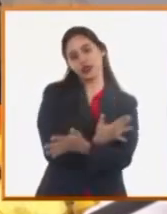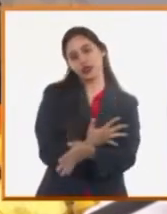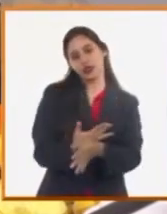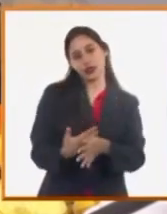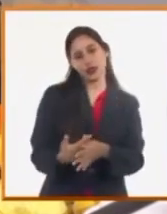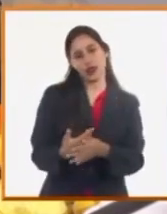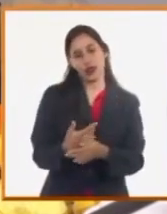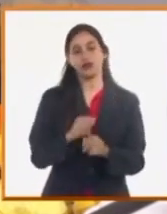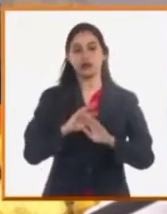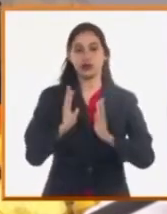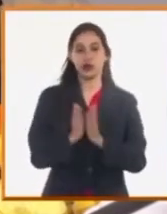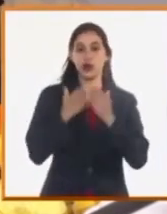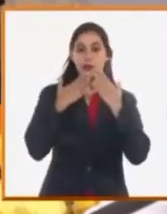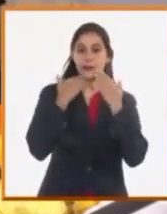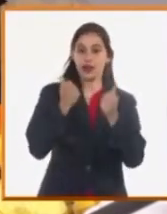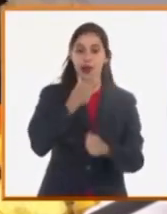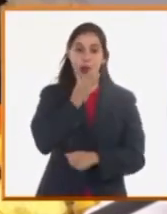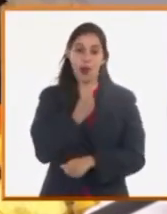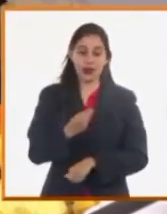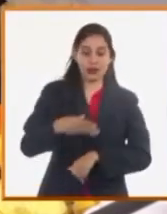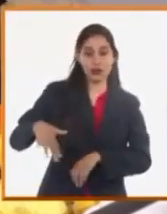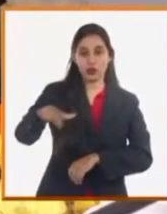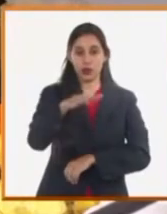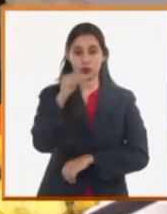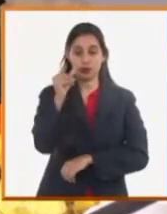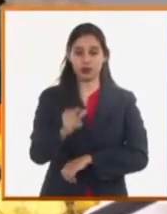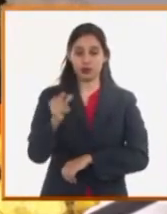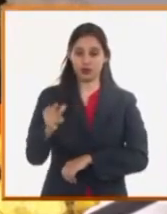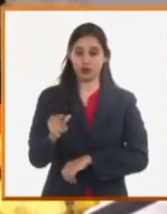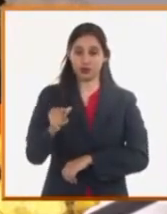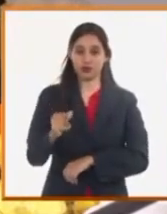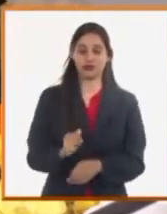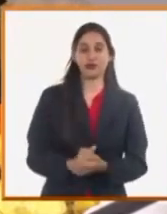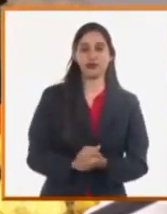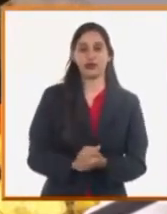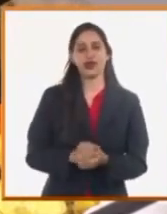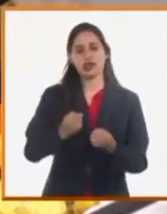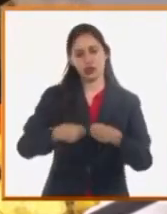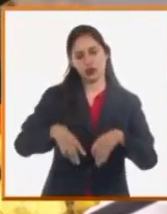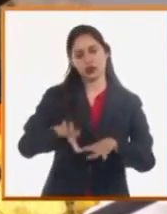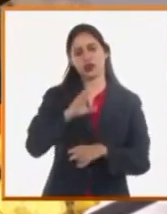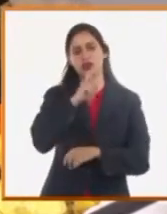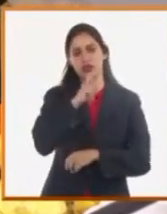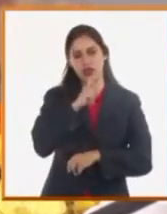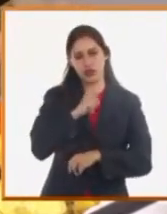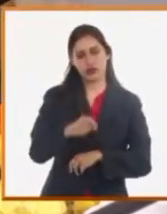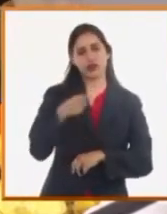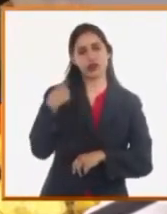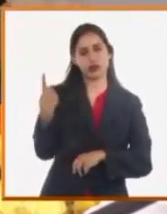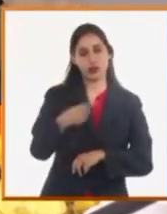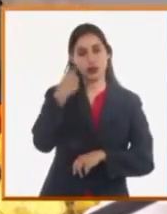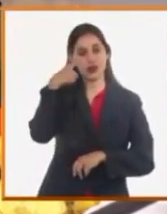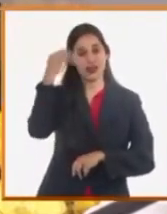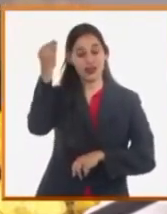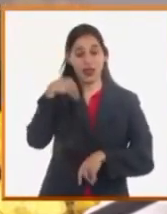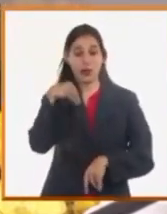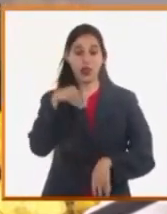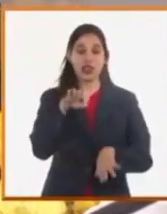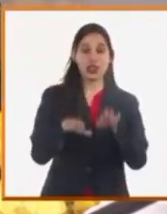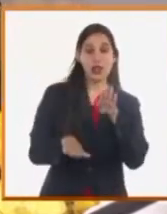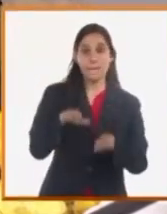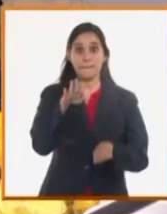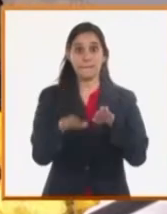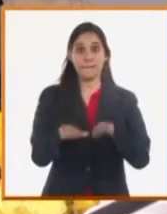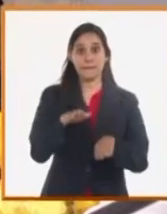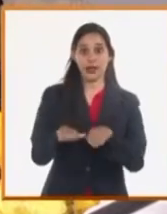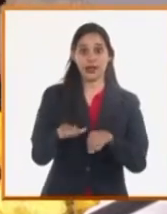como esto sobre todo entre juventudes no en medio de una circunstancia en la que determinadas élites de poder imperialista